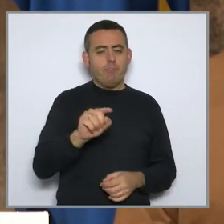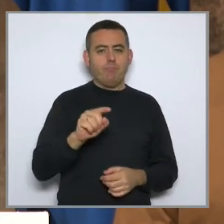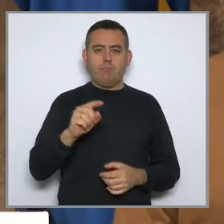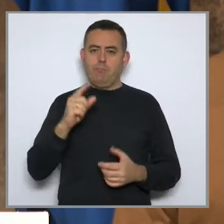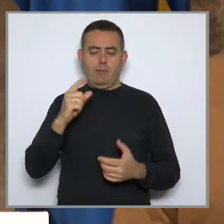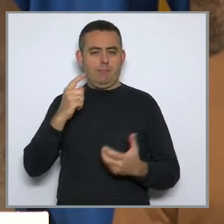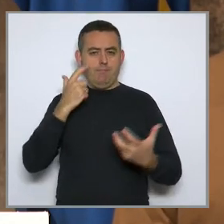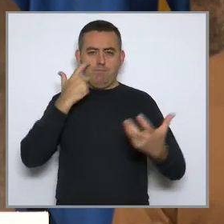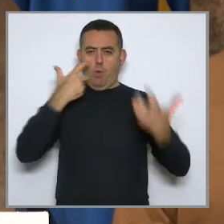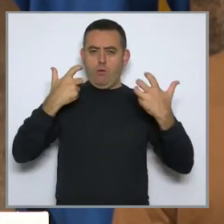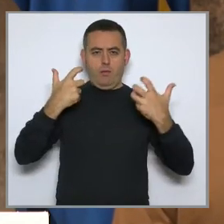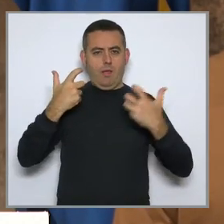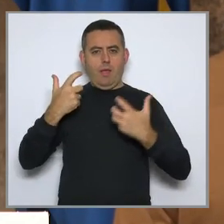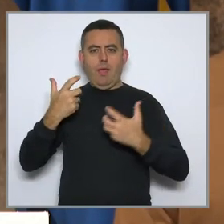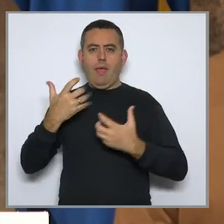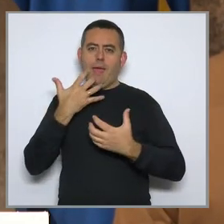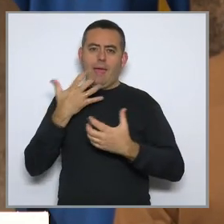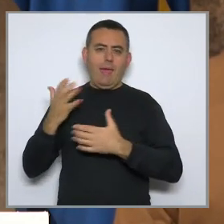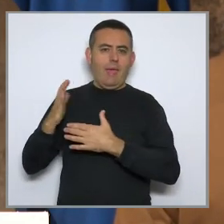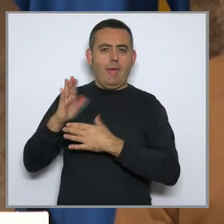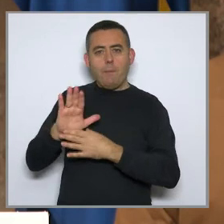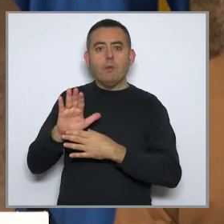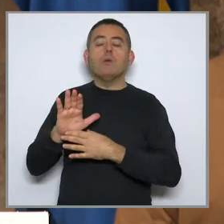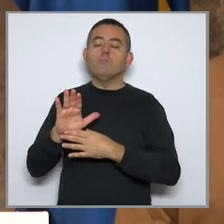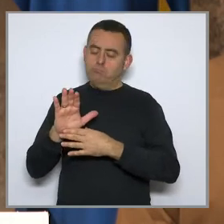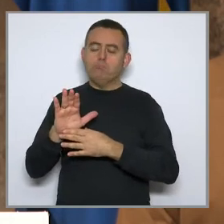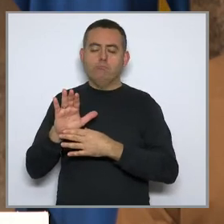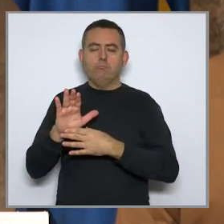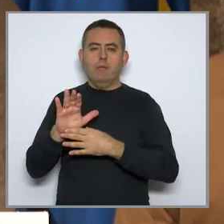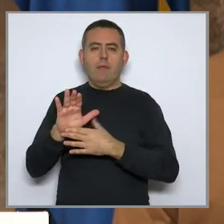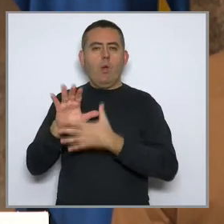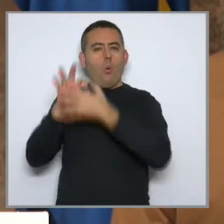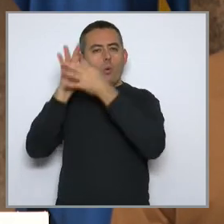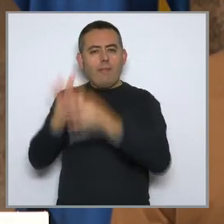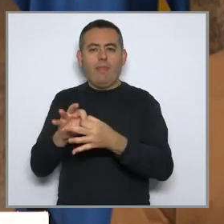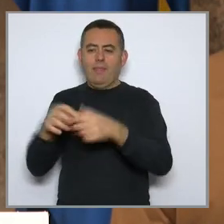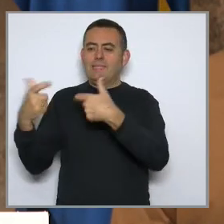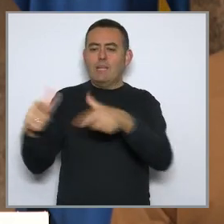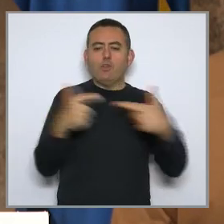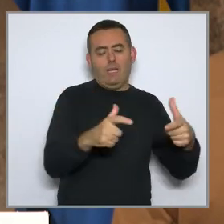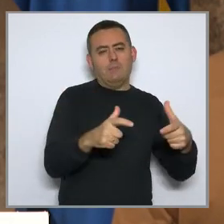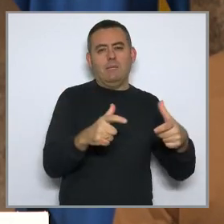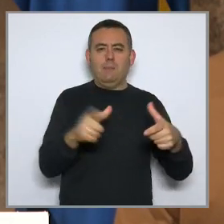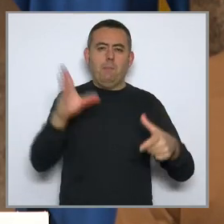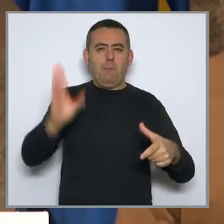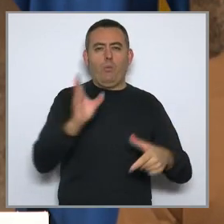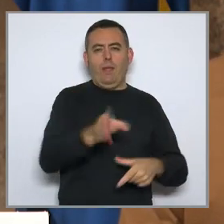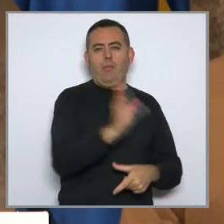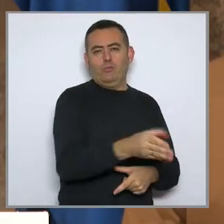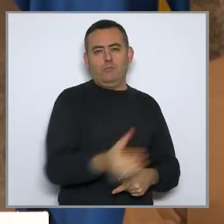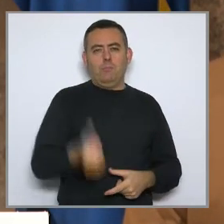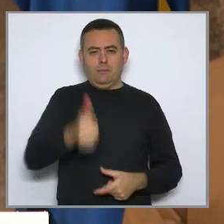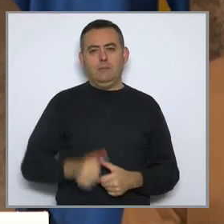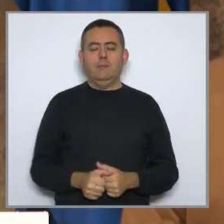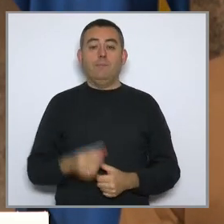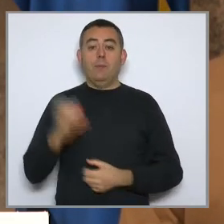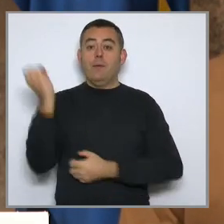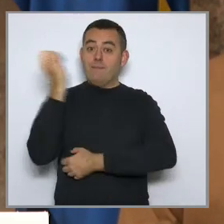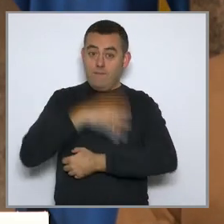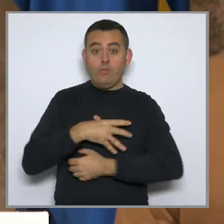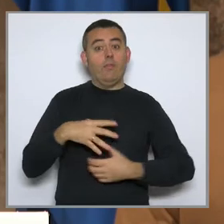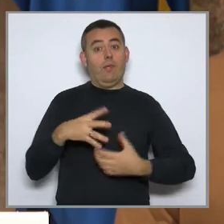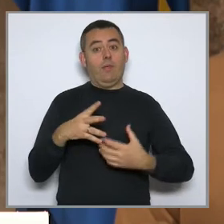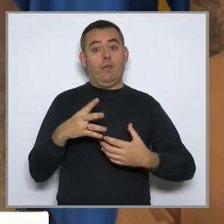una capacidad de unirse a favor de los sectores más perjudicados. Por eso es importante que el Fondo de Cooperación